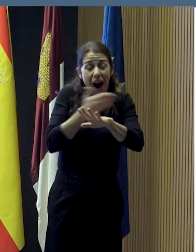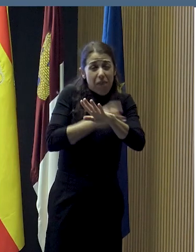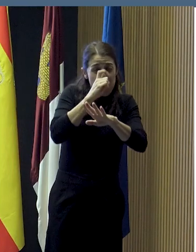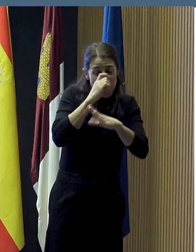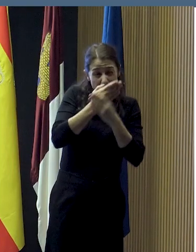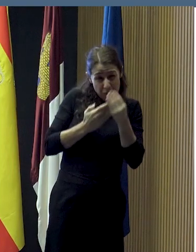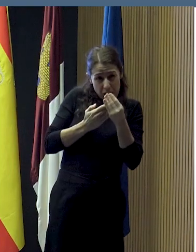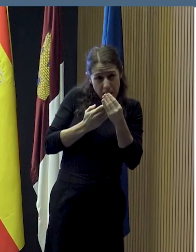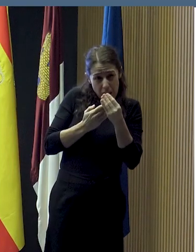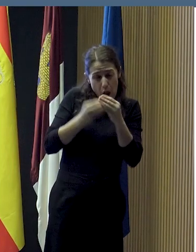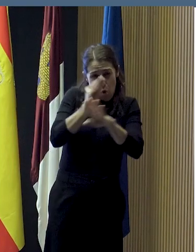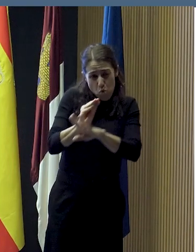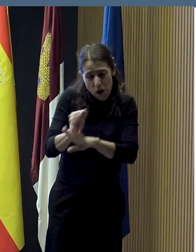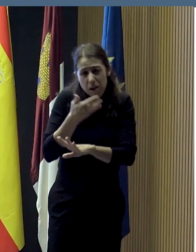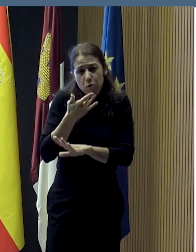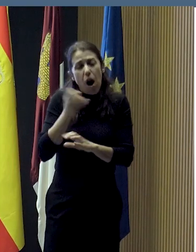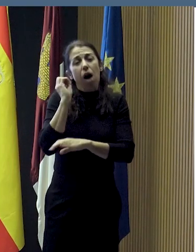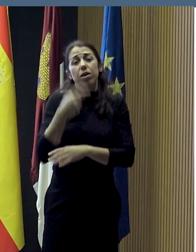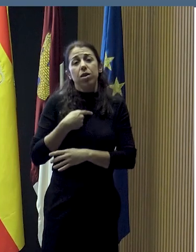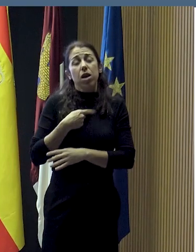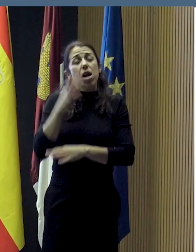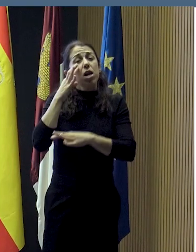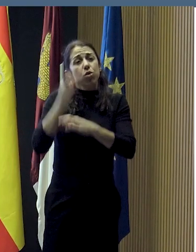nos falle. Será sin duda una conferencia